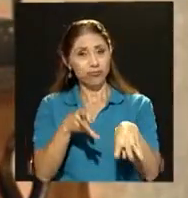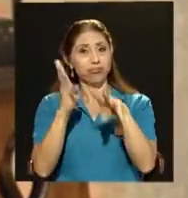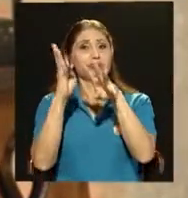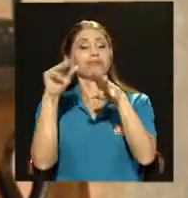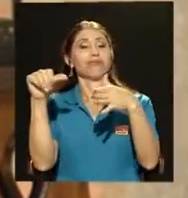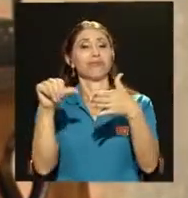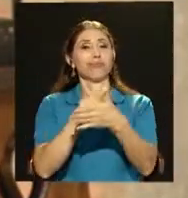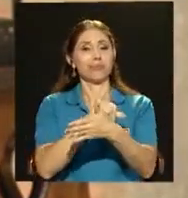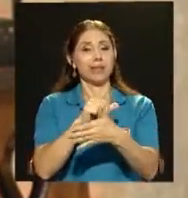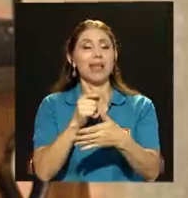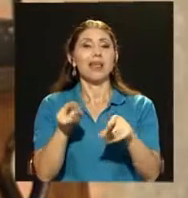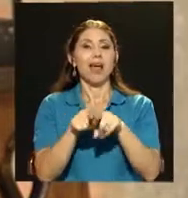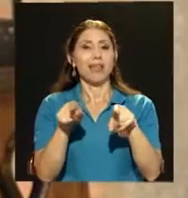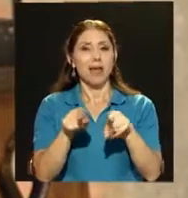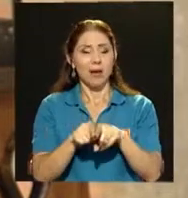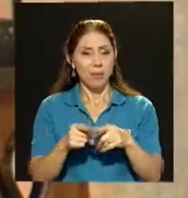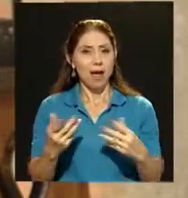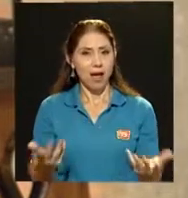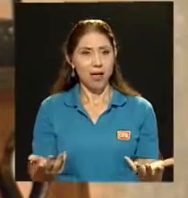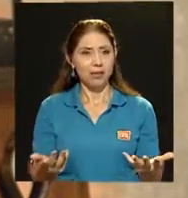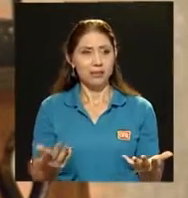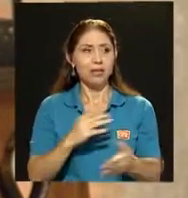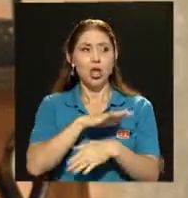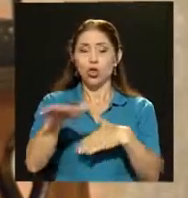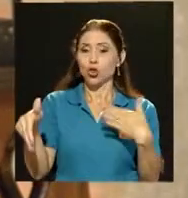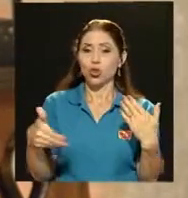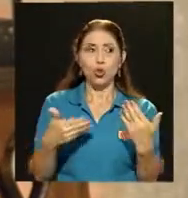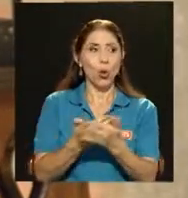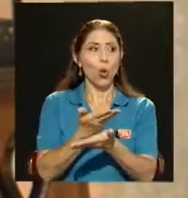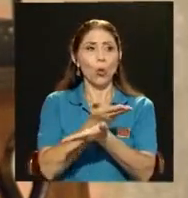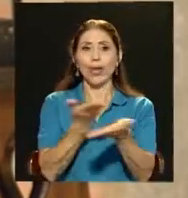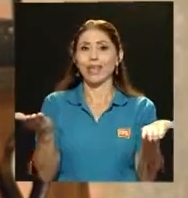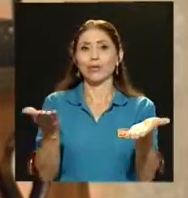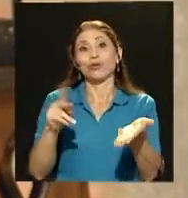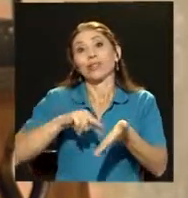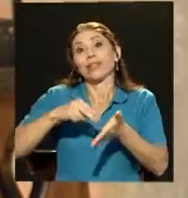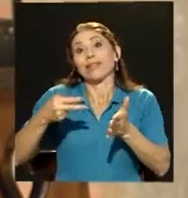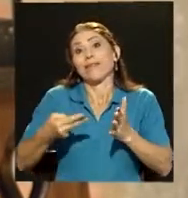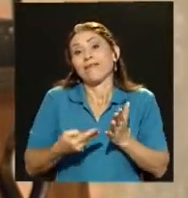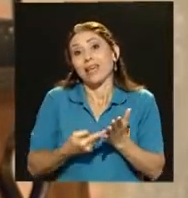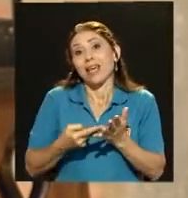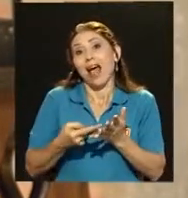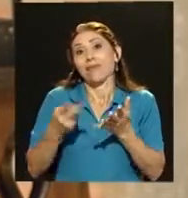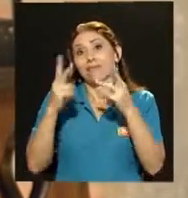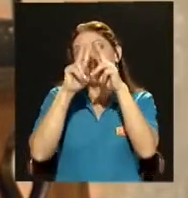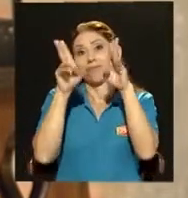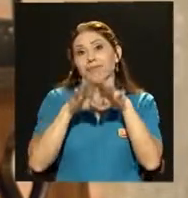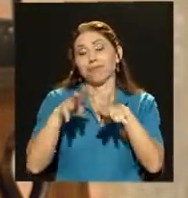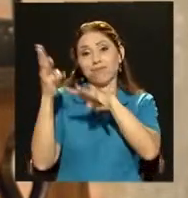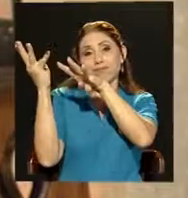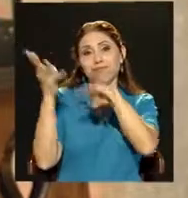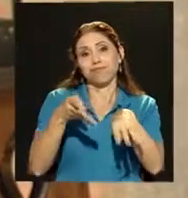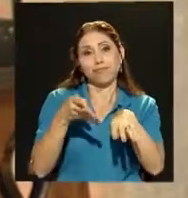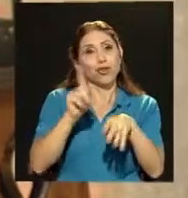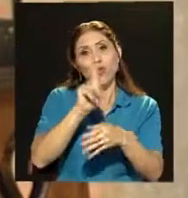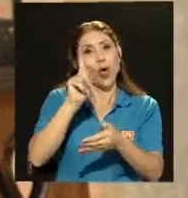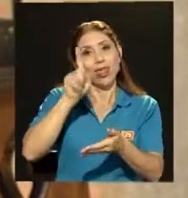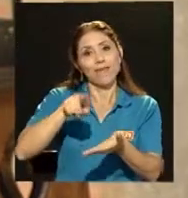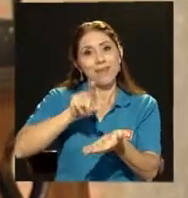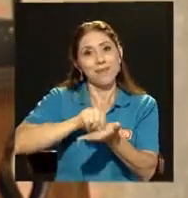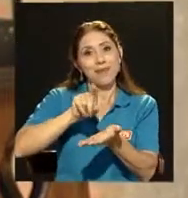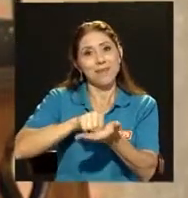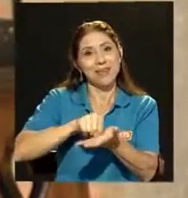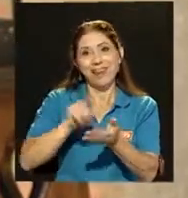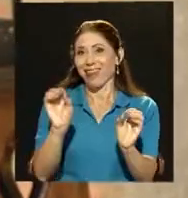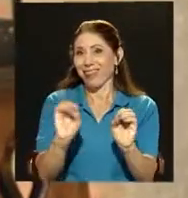está ahí no implica imprimir y por ende no hay arbolitos que se cortan, y uno de